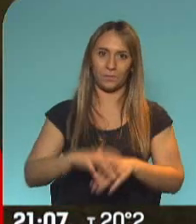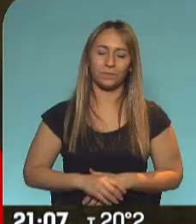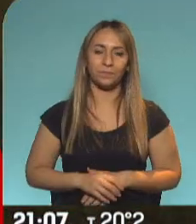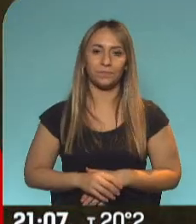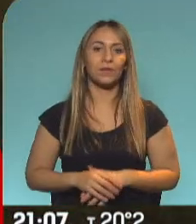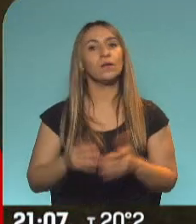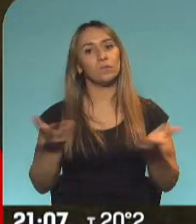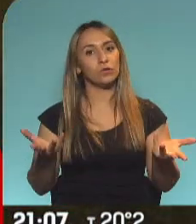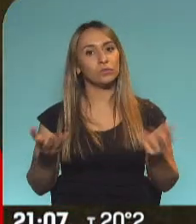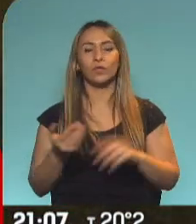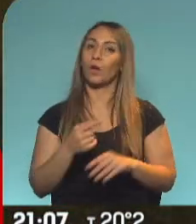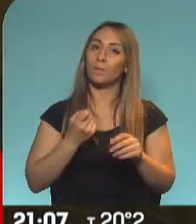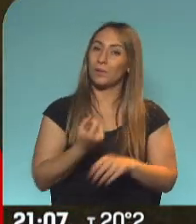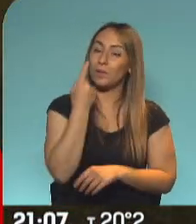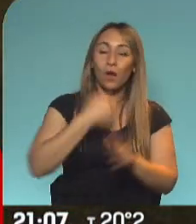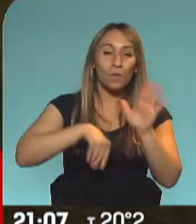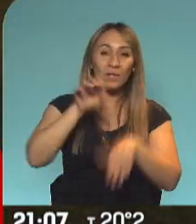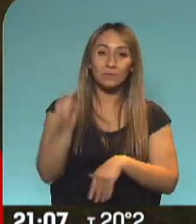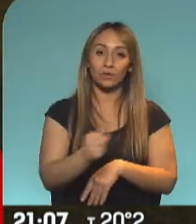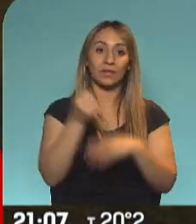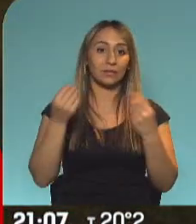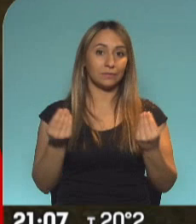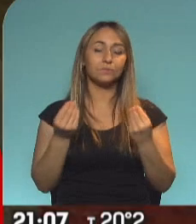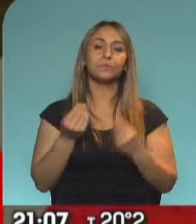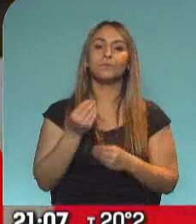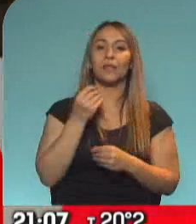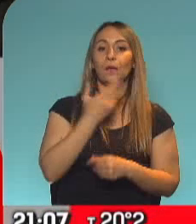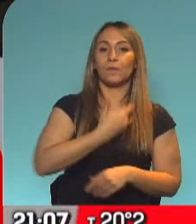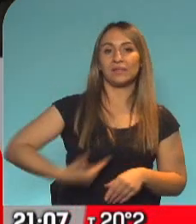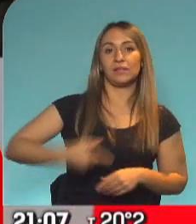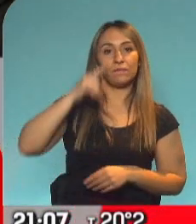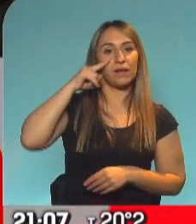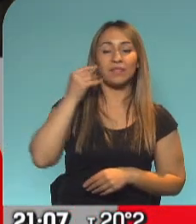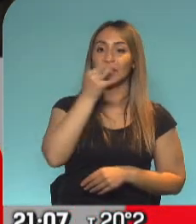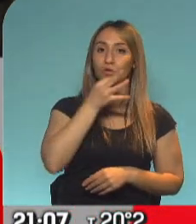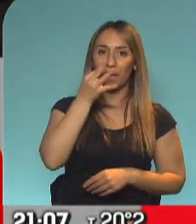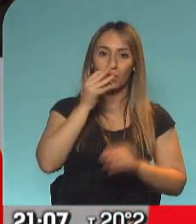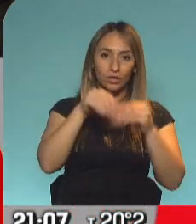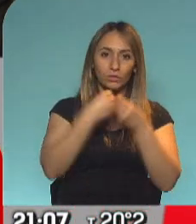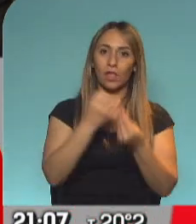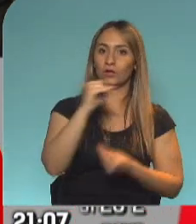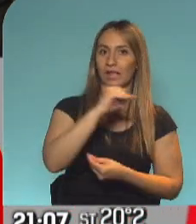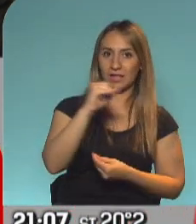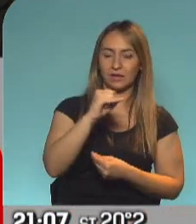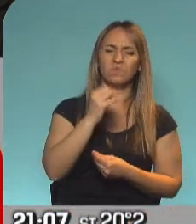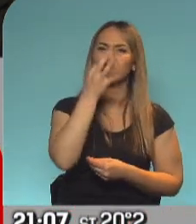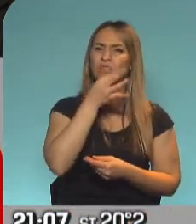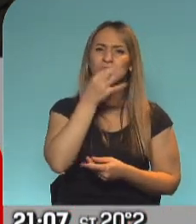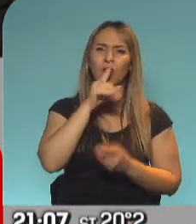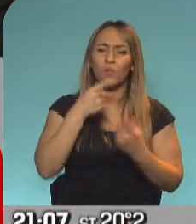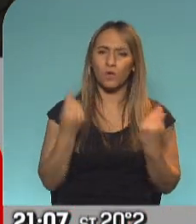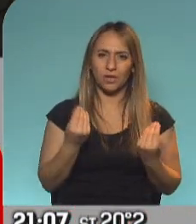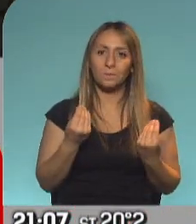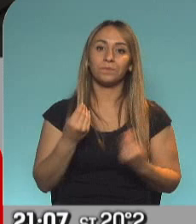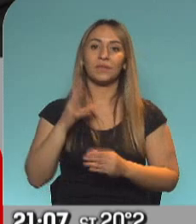claro haría el primero lo más importante dio negativo el hisopado que se hizo el presidente alberto fernández porque tuvo que realizarse este hisopado porque el